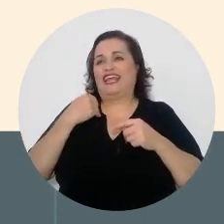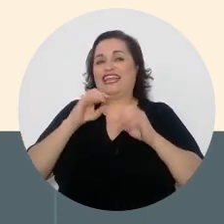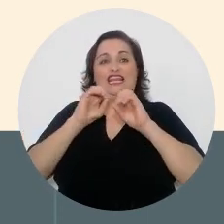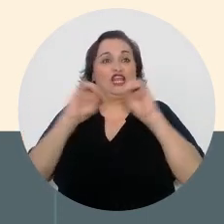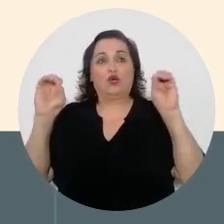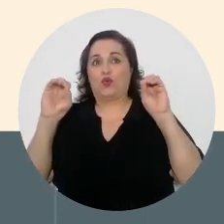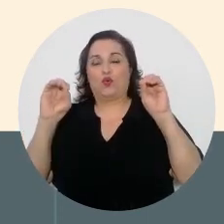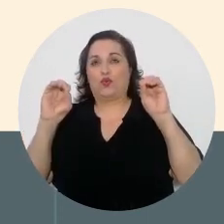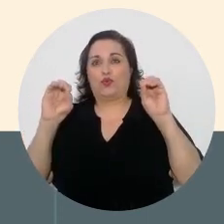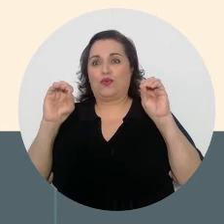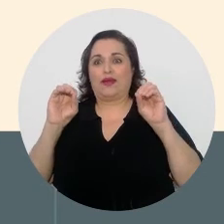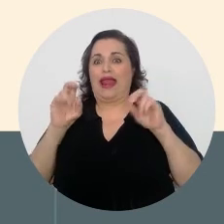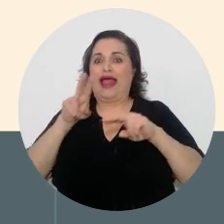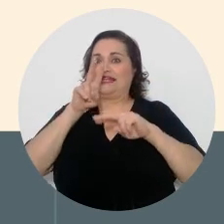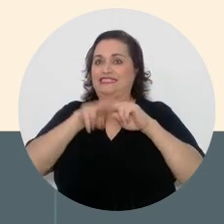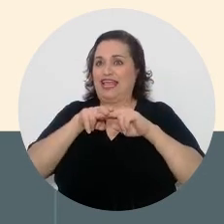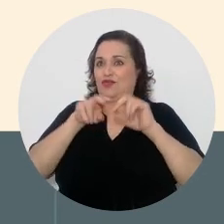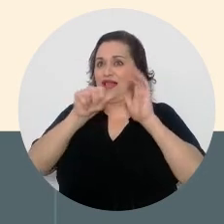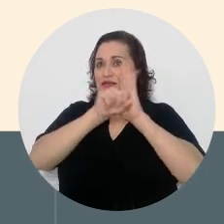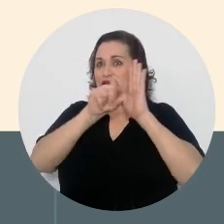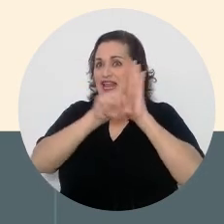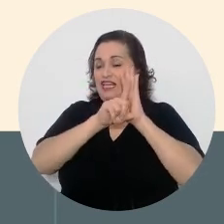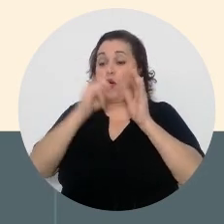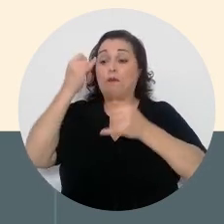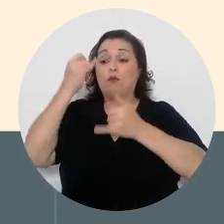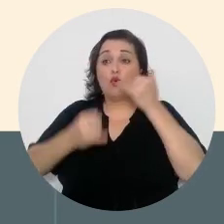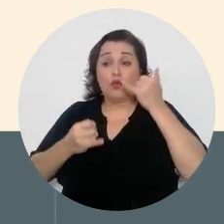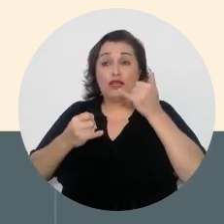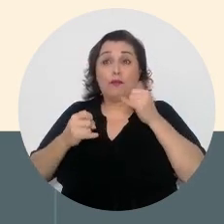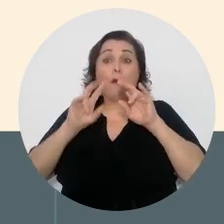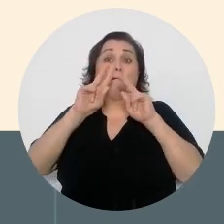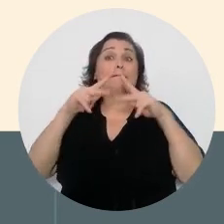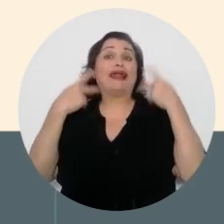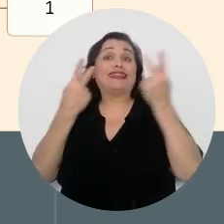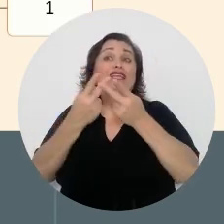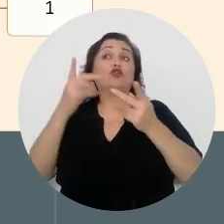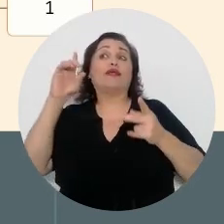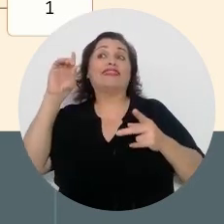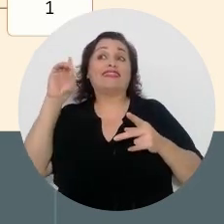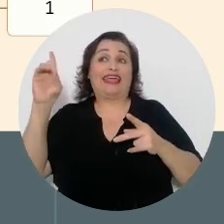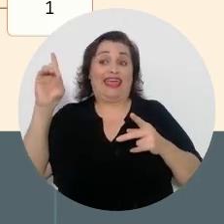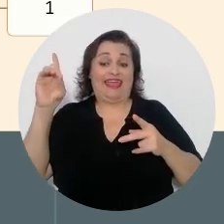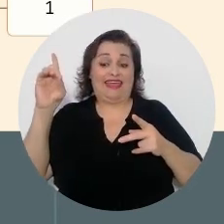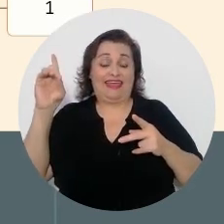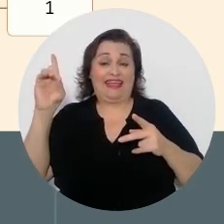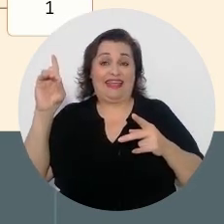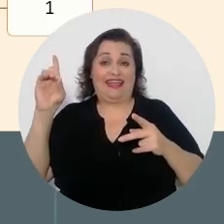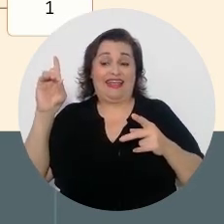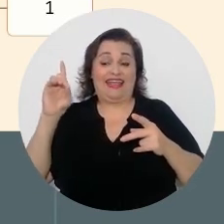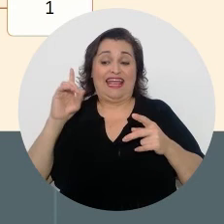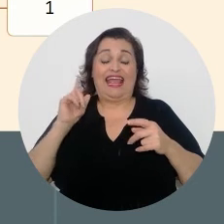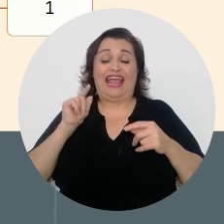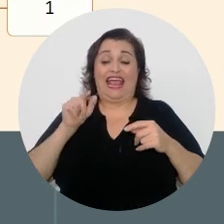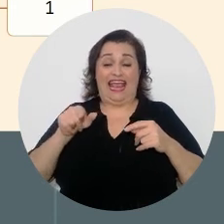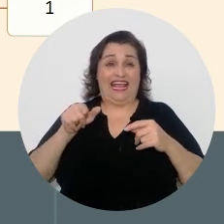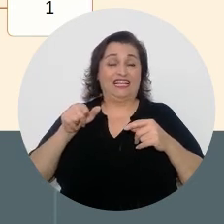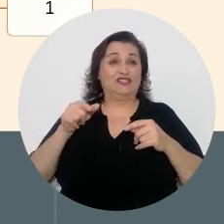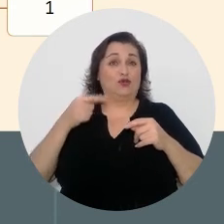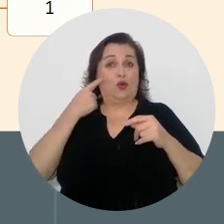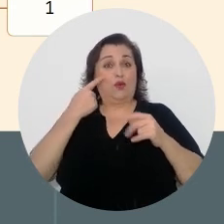obtiene ninguna curul por cifra residual. Y por último, el partido D,